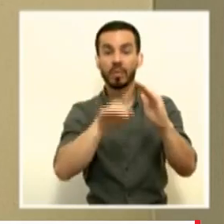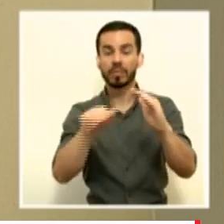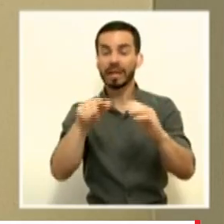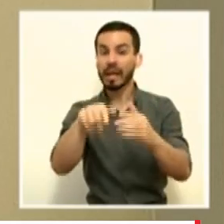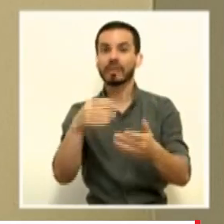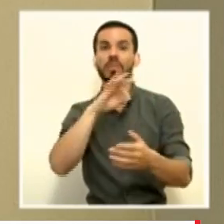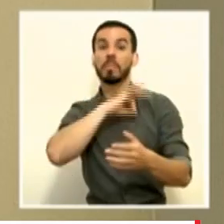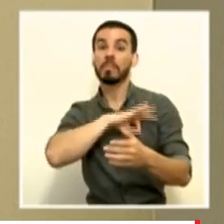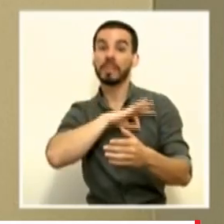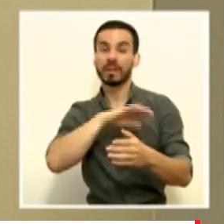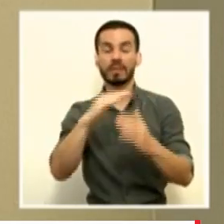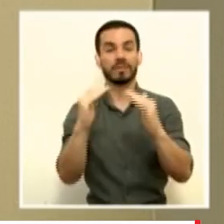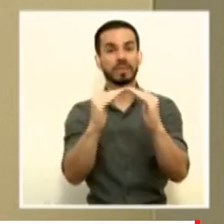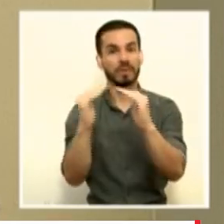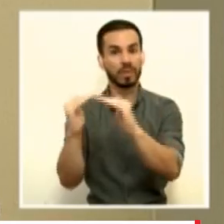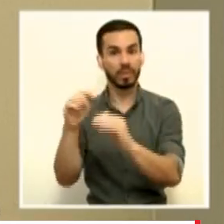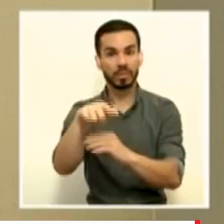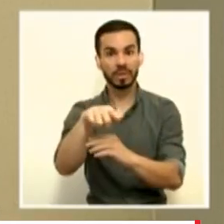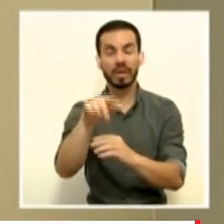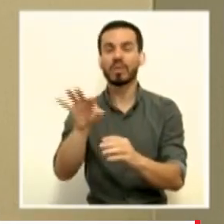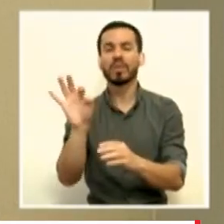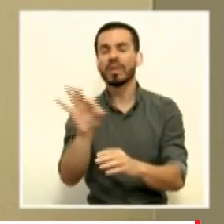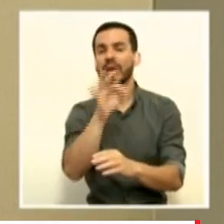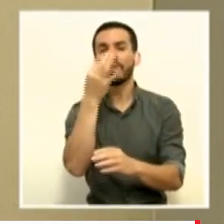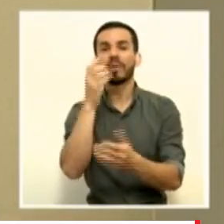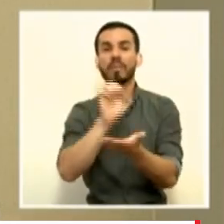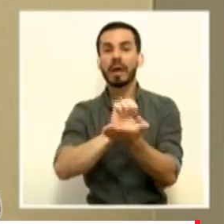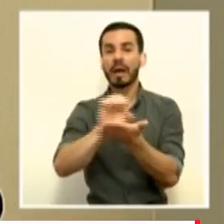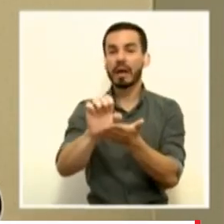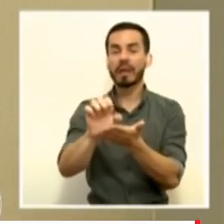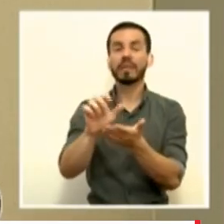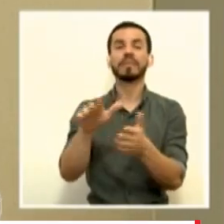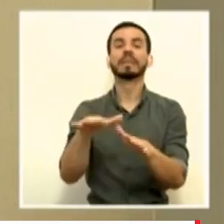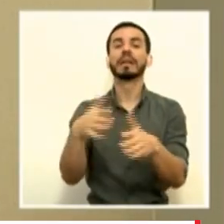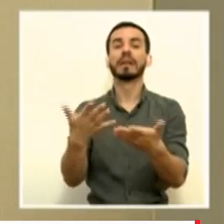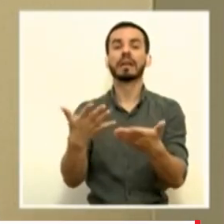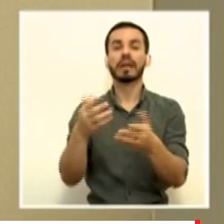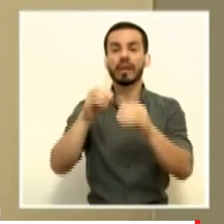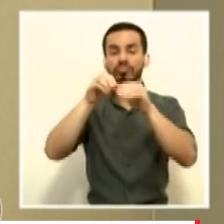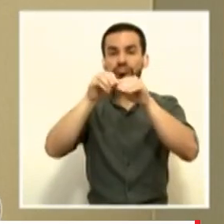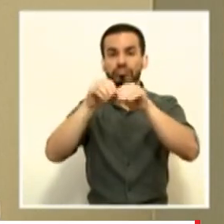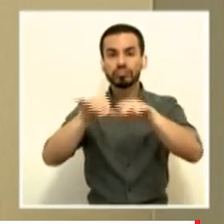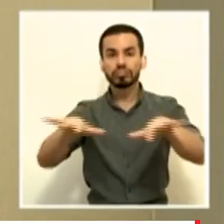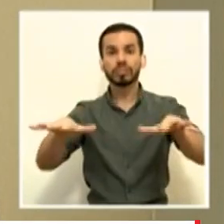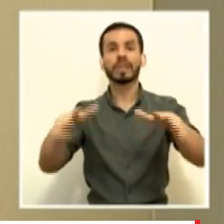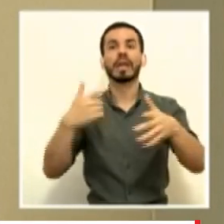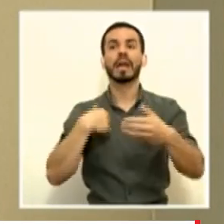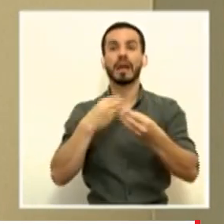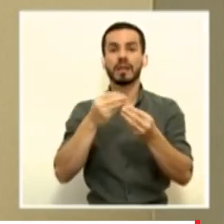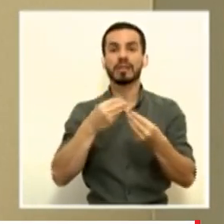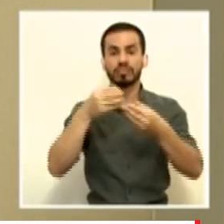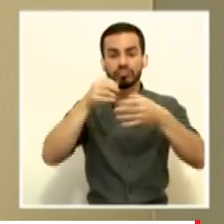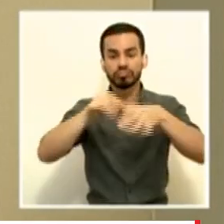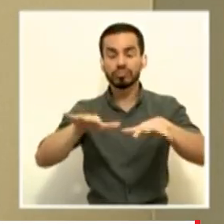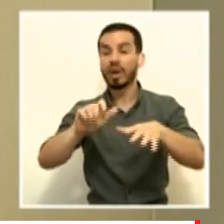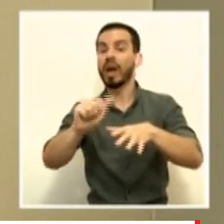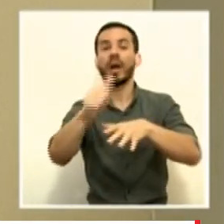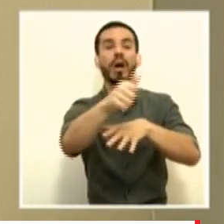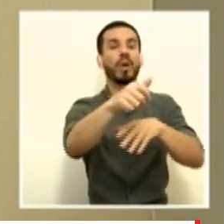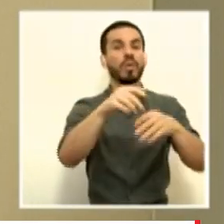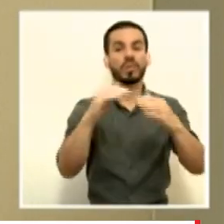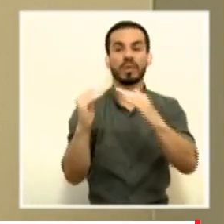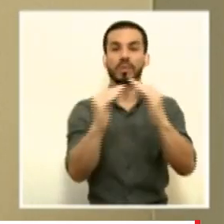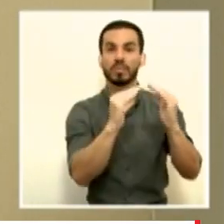favorece a la comunidad, es una forma justamente de evitar que haya diseminación, que haya transmisión hacia el resto